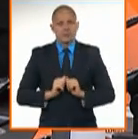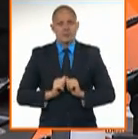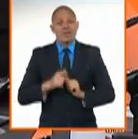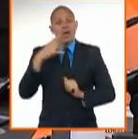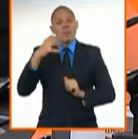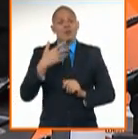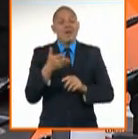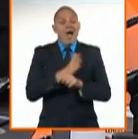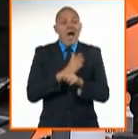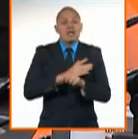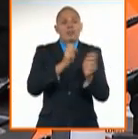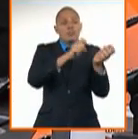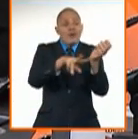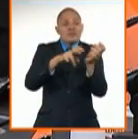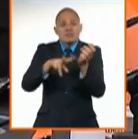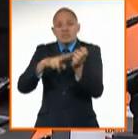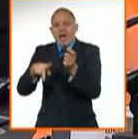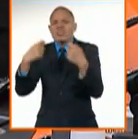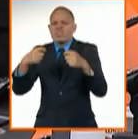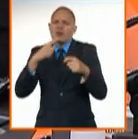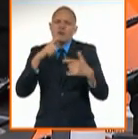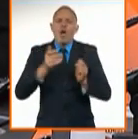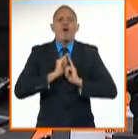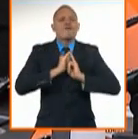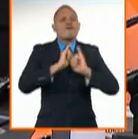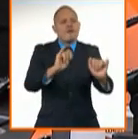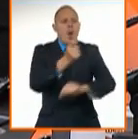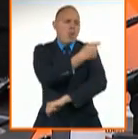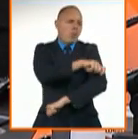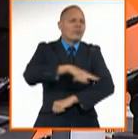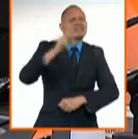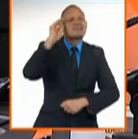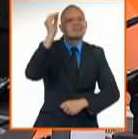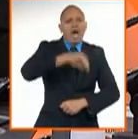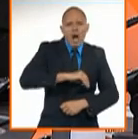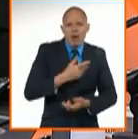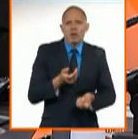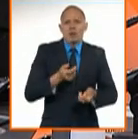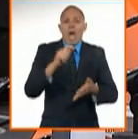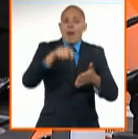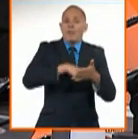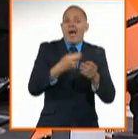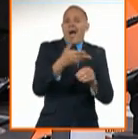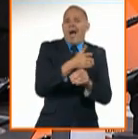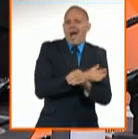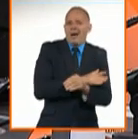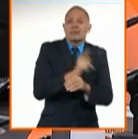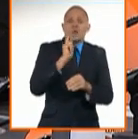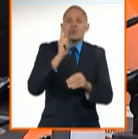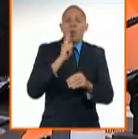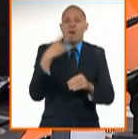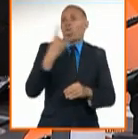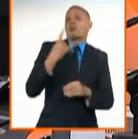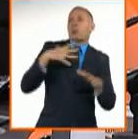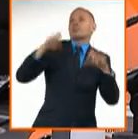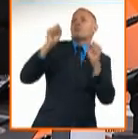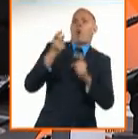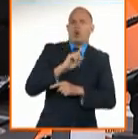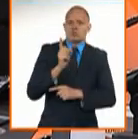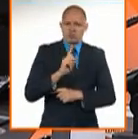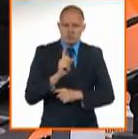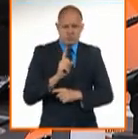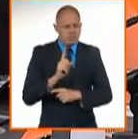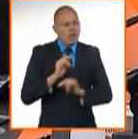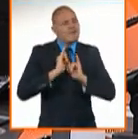las provincias en cada uno de los territorios y seguir avanzando en esta búsqueda de soluciones a las averías